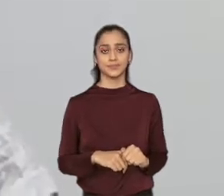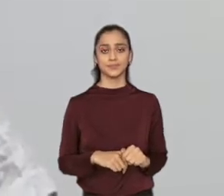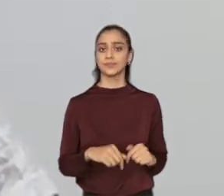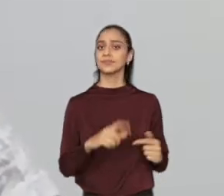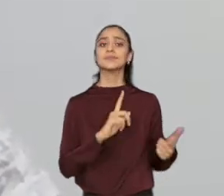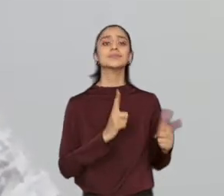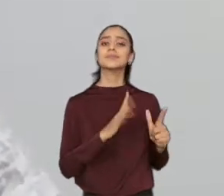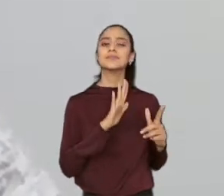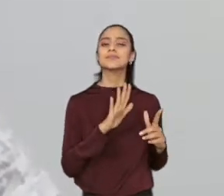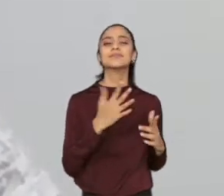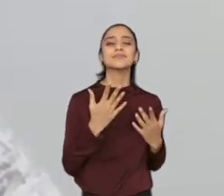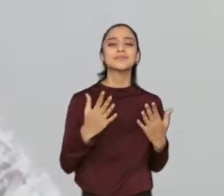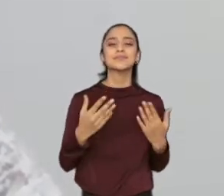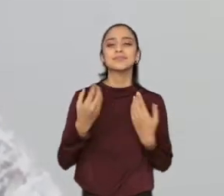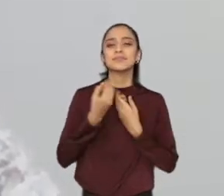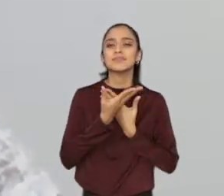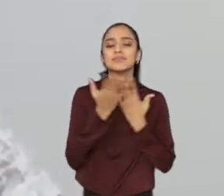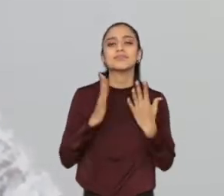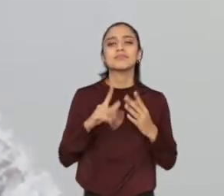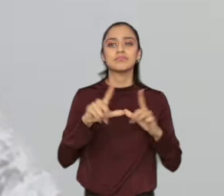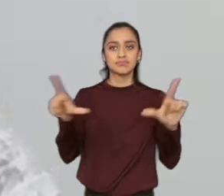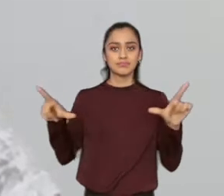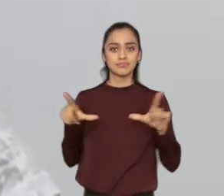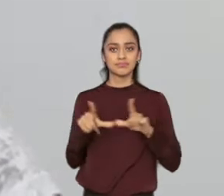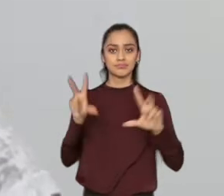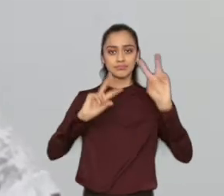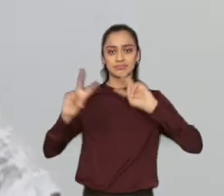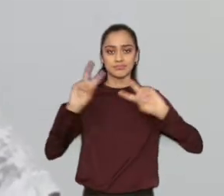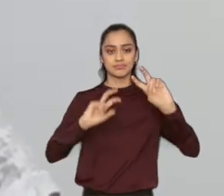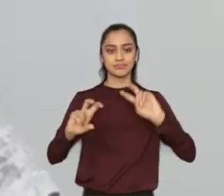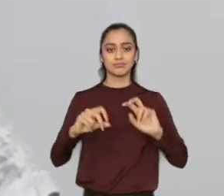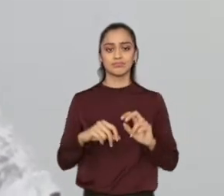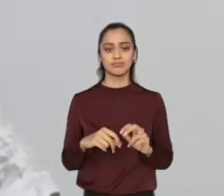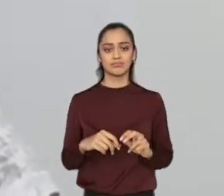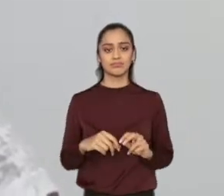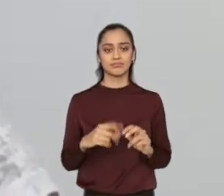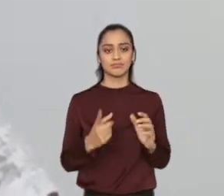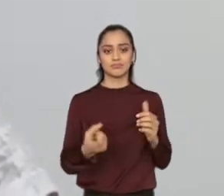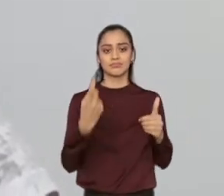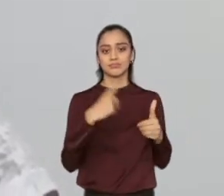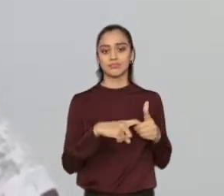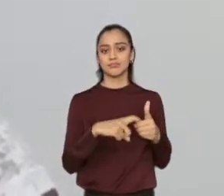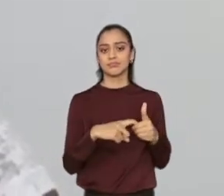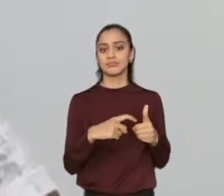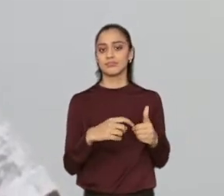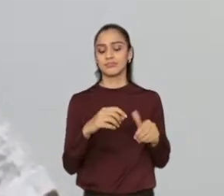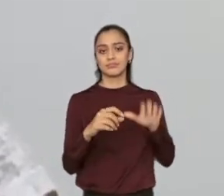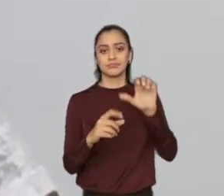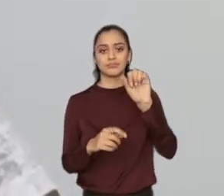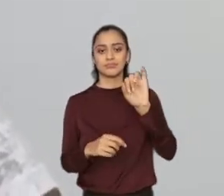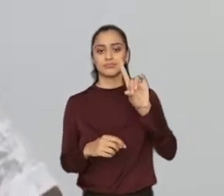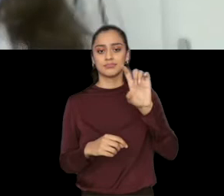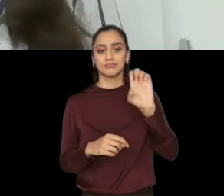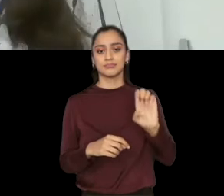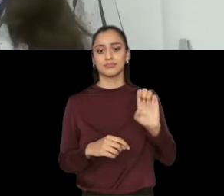Okay, ¿y cuál ha sido ese mensaje en todos estos lugares que tú pudiste y participaste? El mensaje de Aide